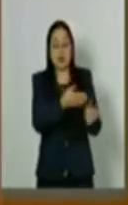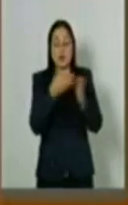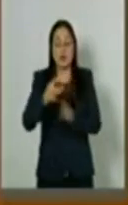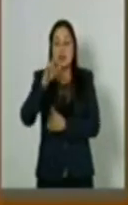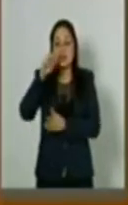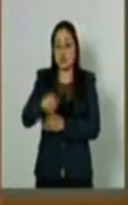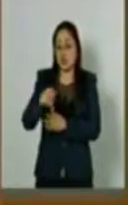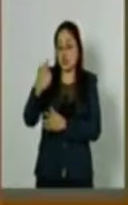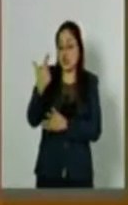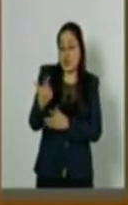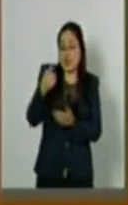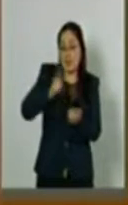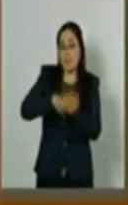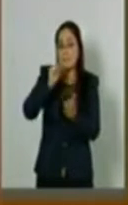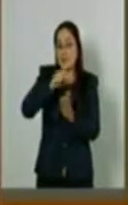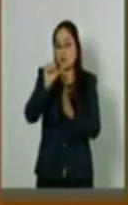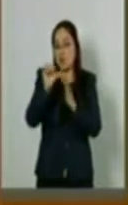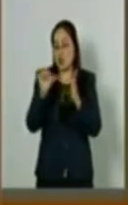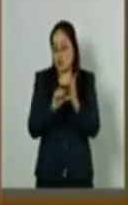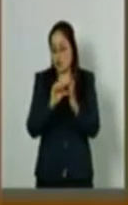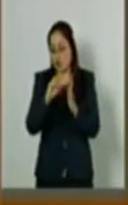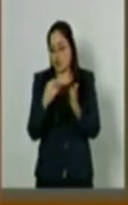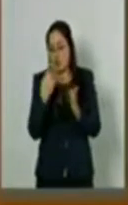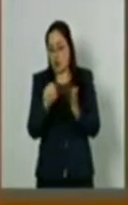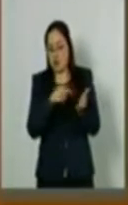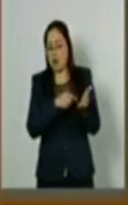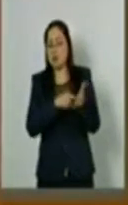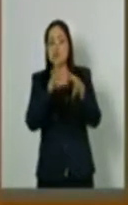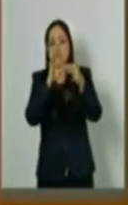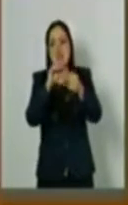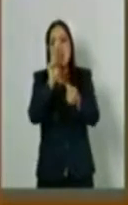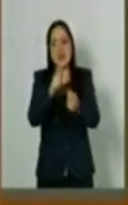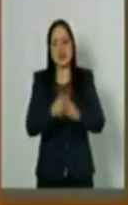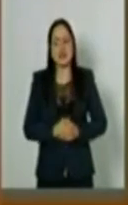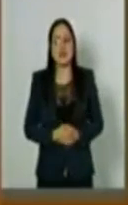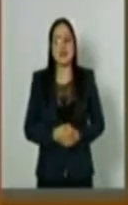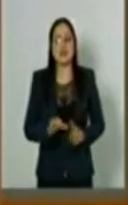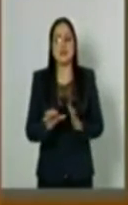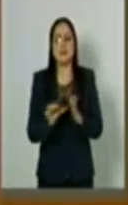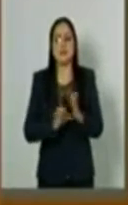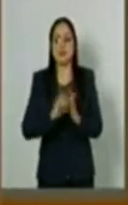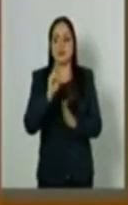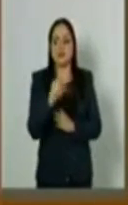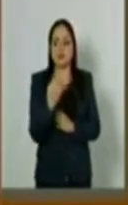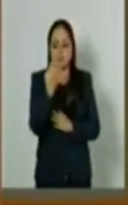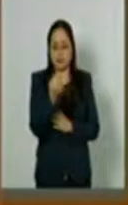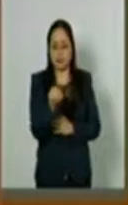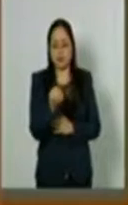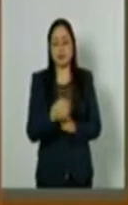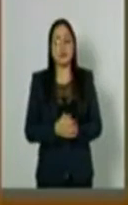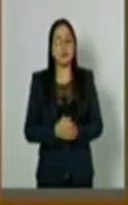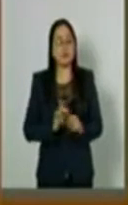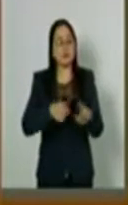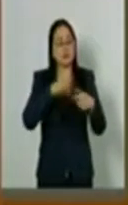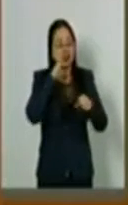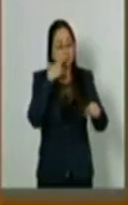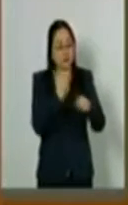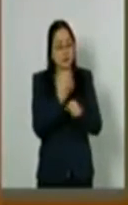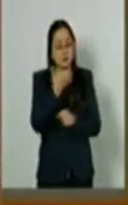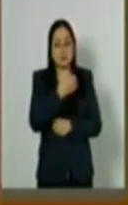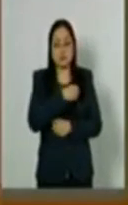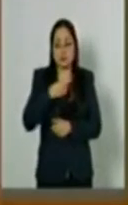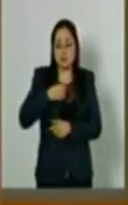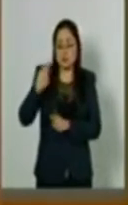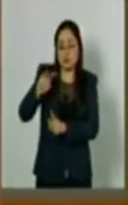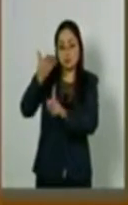fracción séptima de la misma estipula lo siguiente. Artículo 89. Las facultades y obligaciones